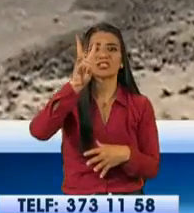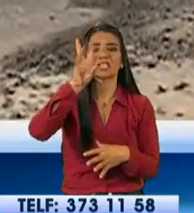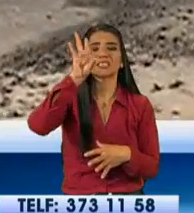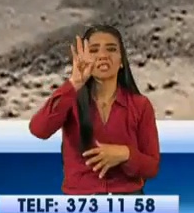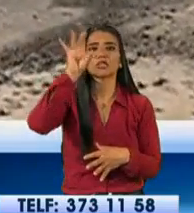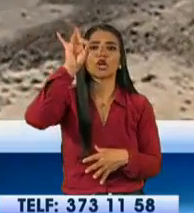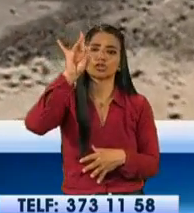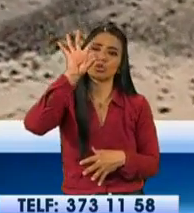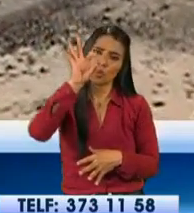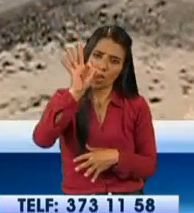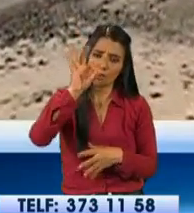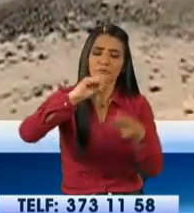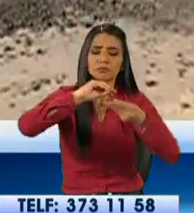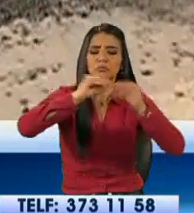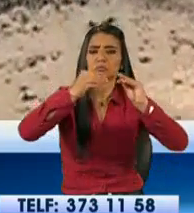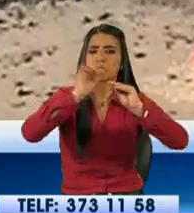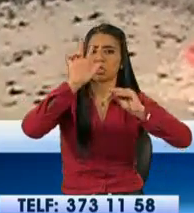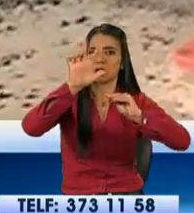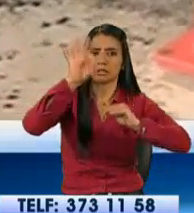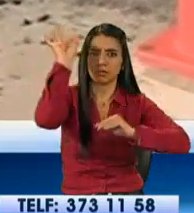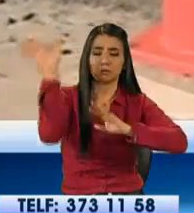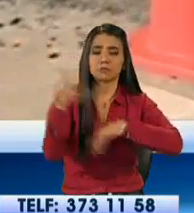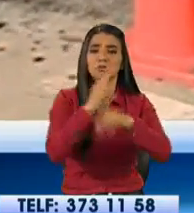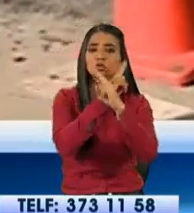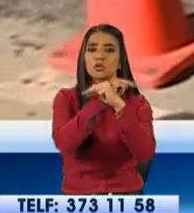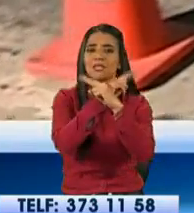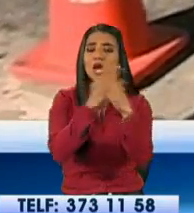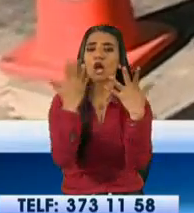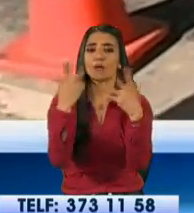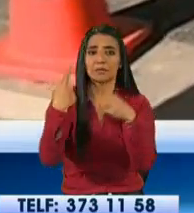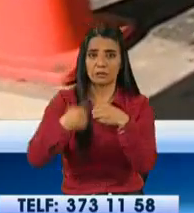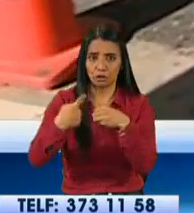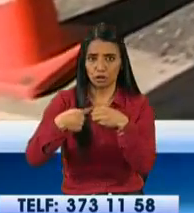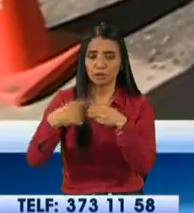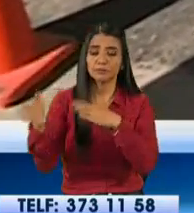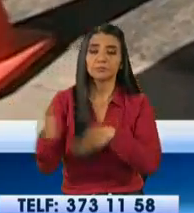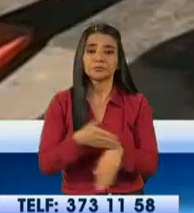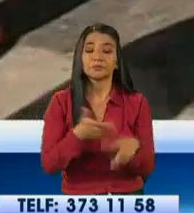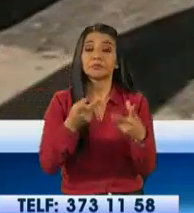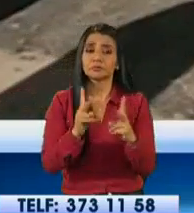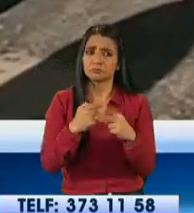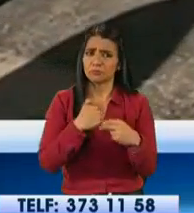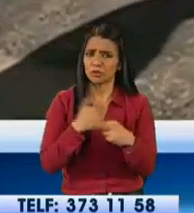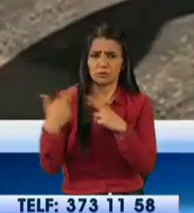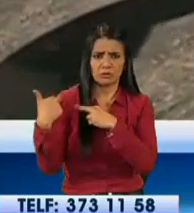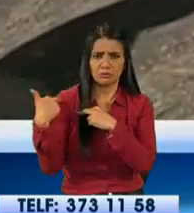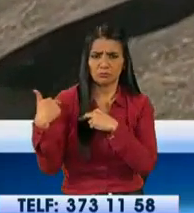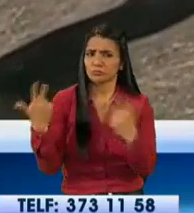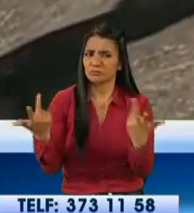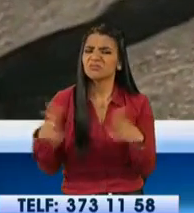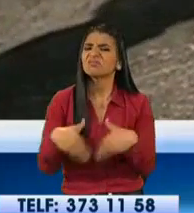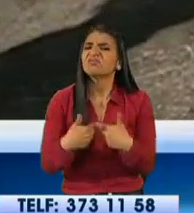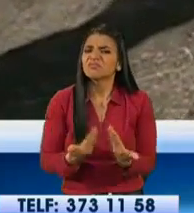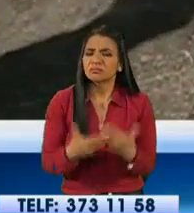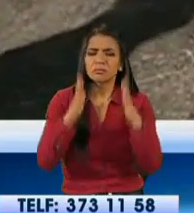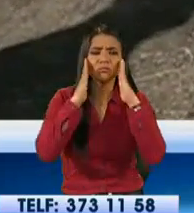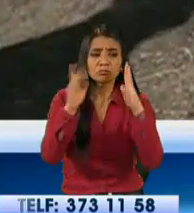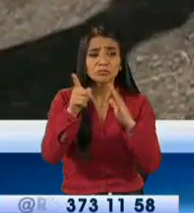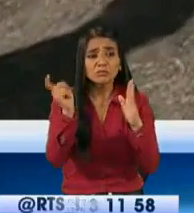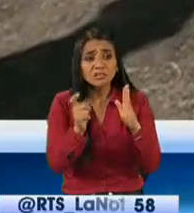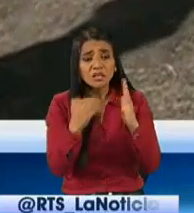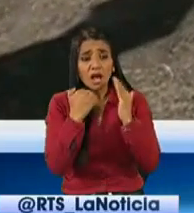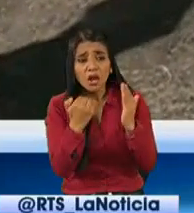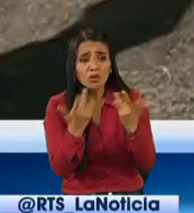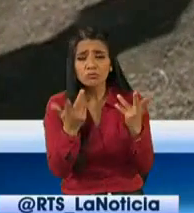1-800-456-789, la opción 3. En Twitter estamos como Obras Quito. Y nuestro deber como funcionarios públicos es atender las necesidades